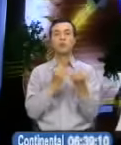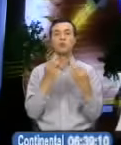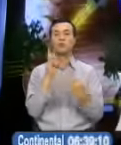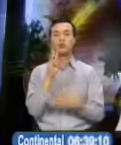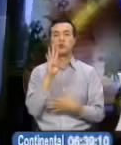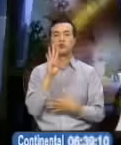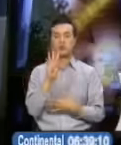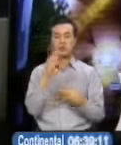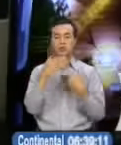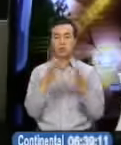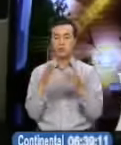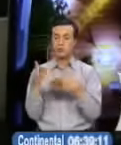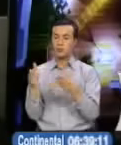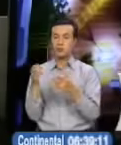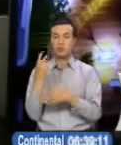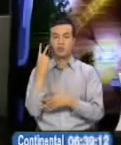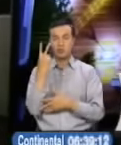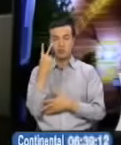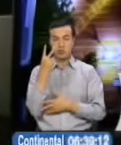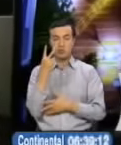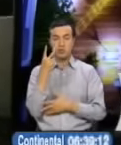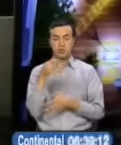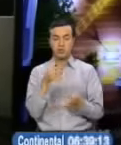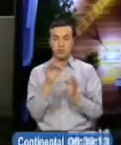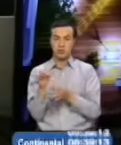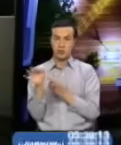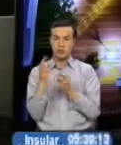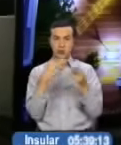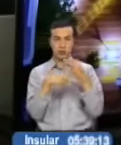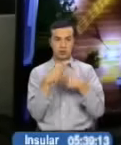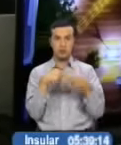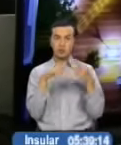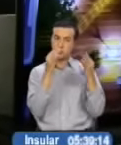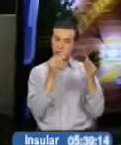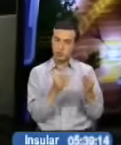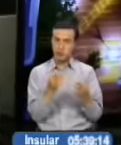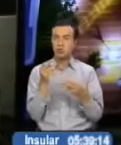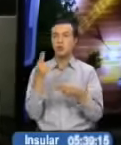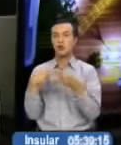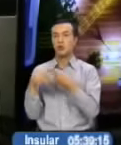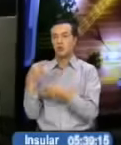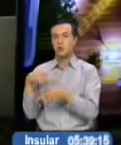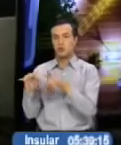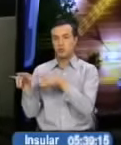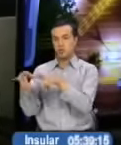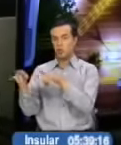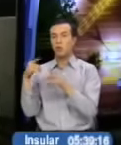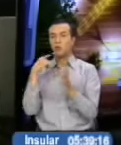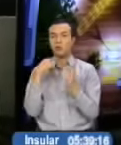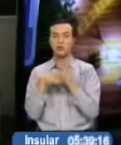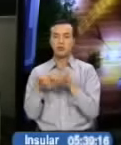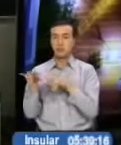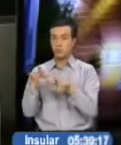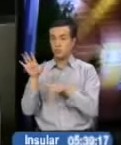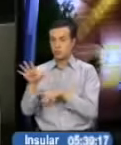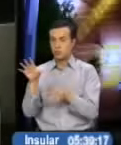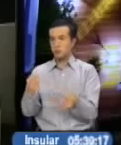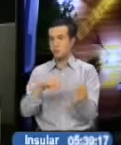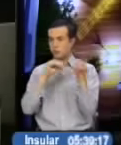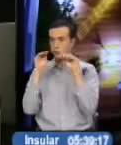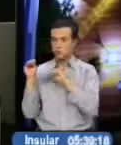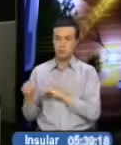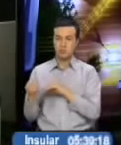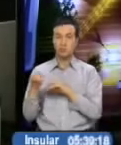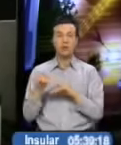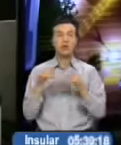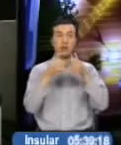64 manzanas. Tenemos dos tipos de comercio, el comercio formal y el informal. El informal es el que va a ser reubicado y el